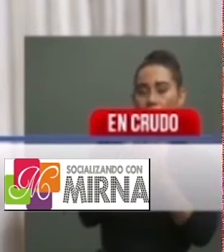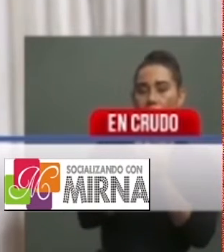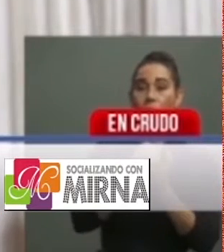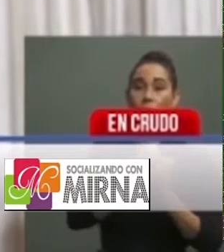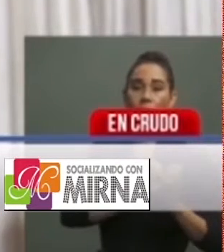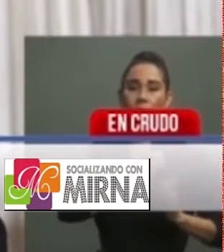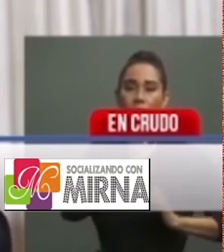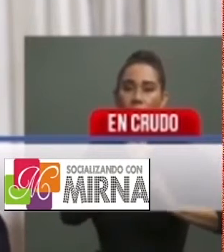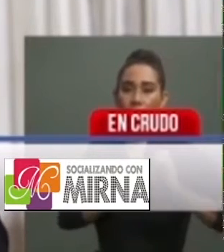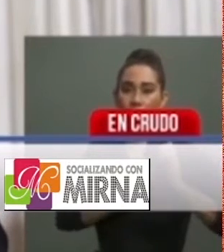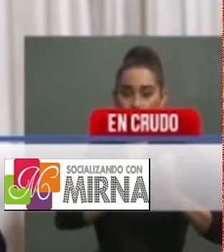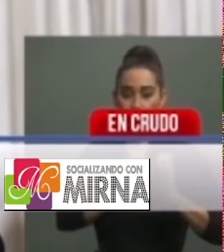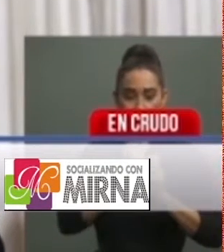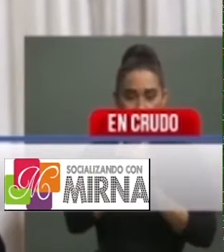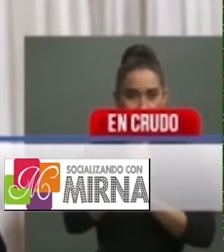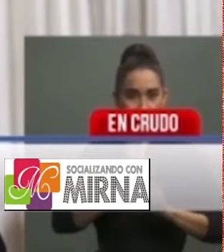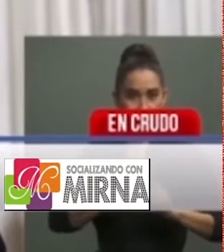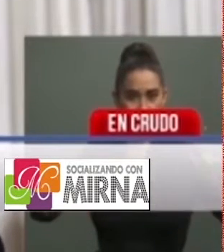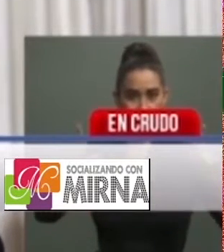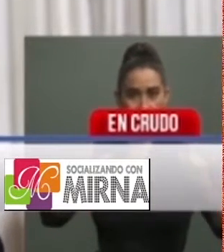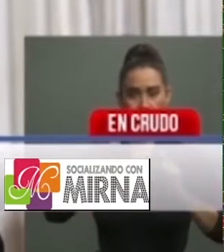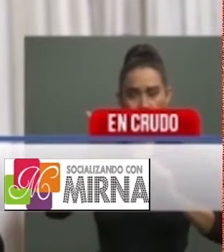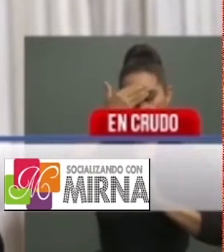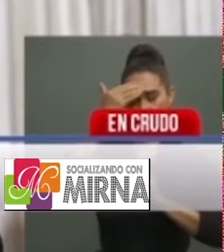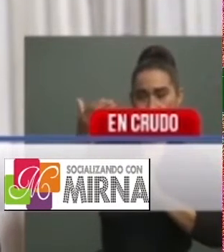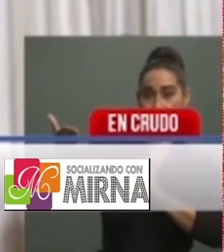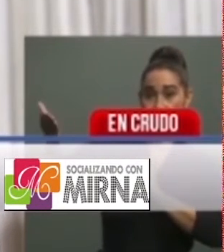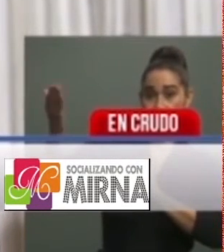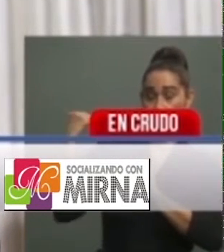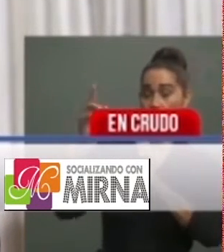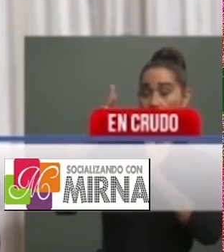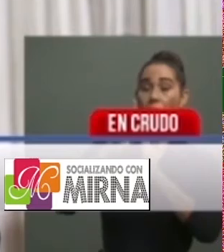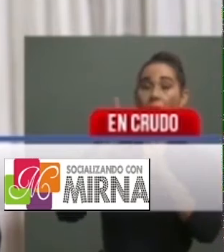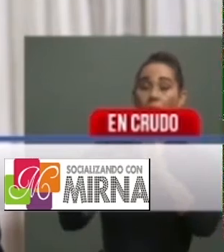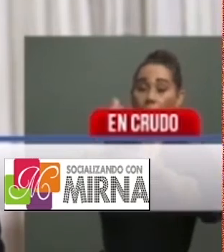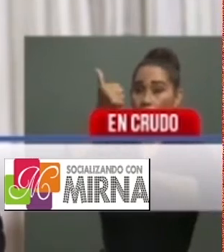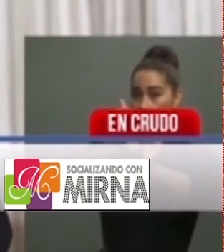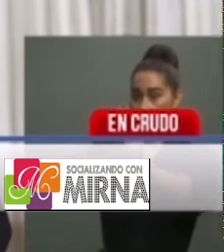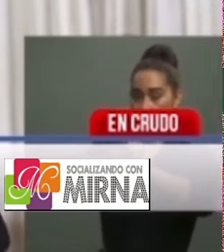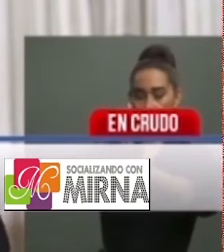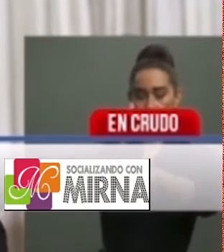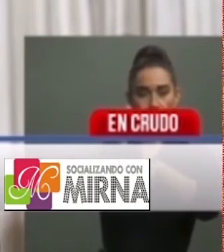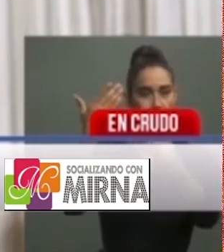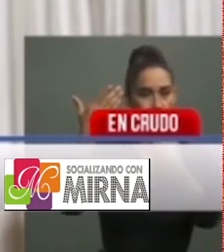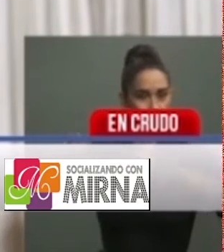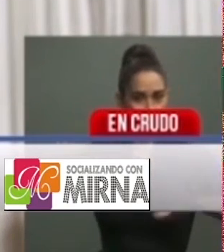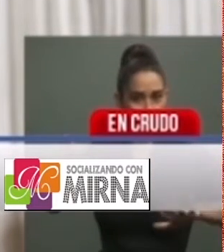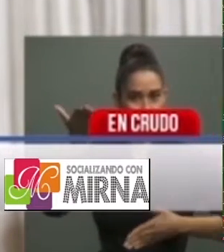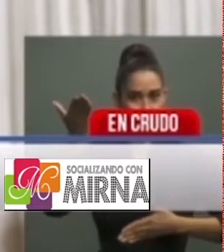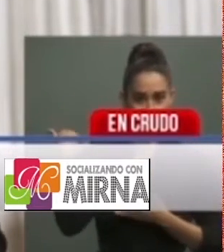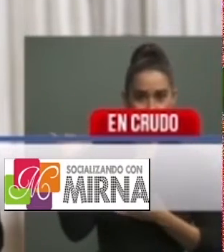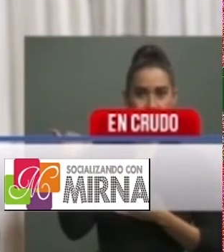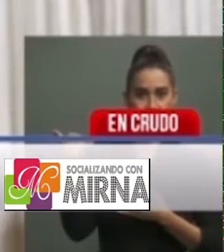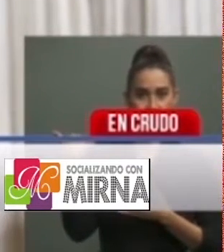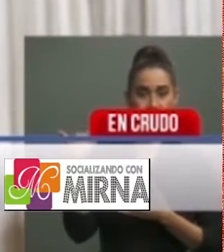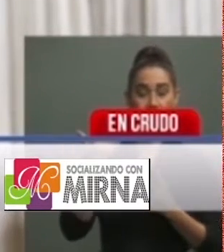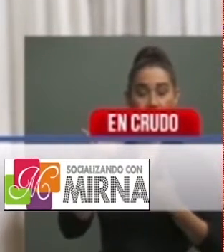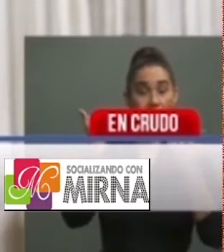a vacunarse y a no ponerse la mascarilla. Fíjense que muchas personas fueron